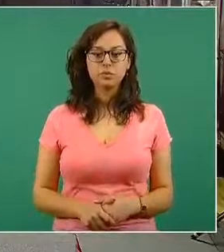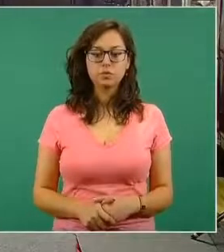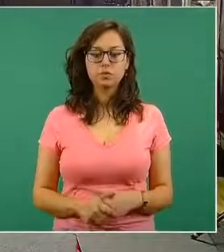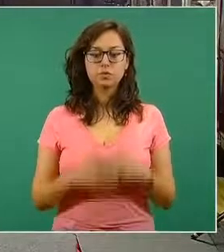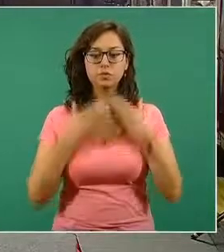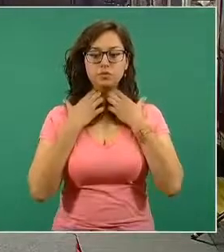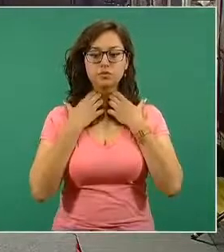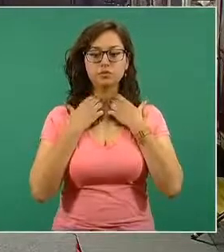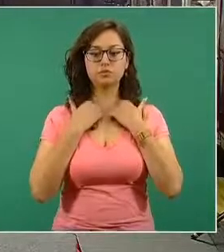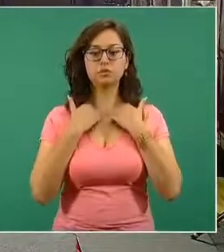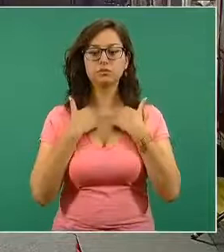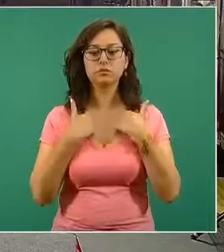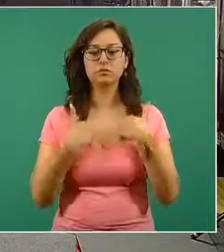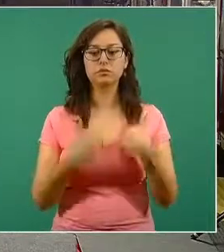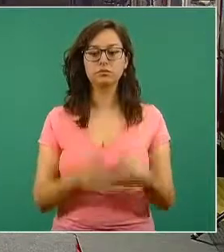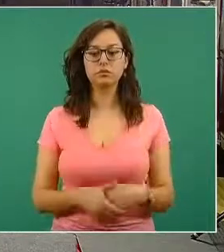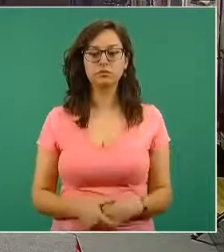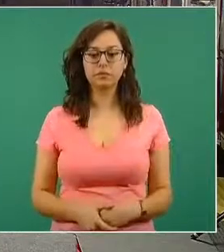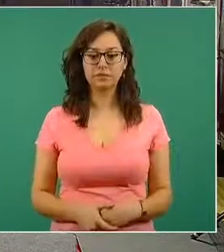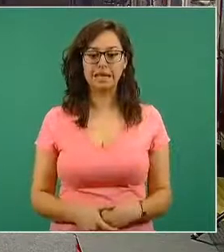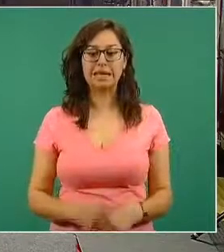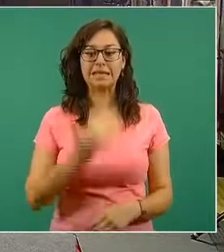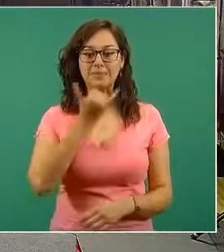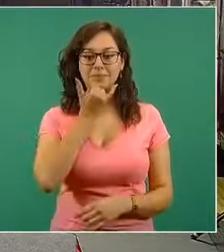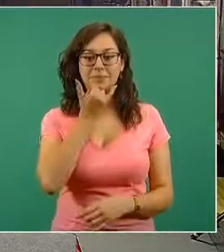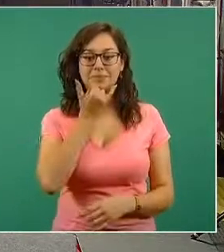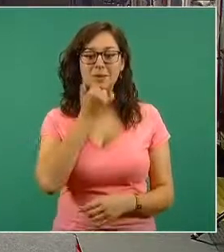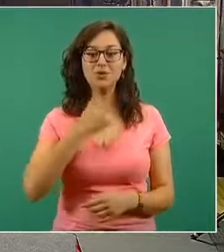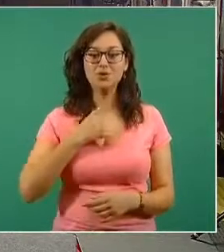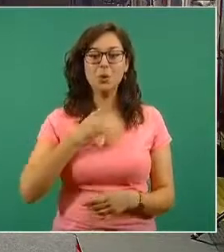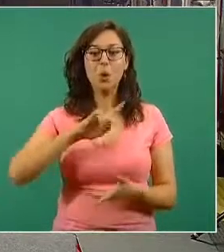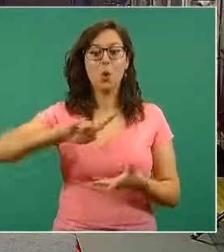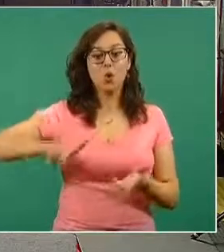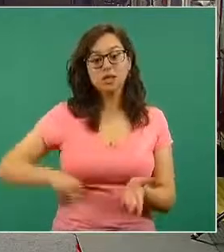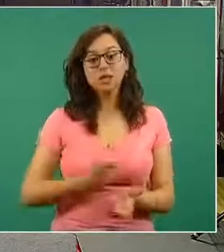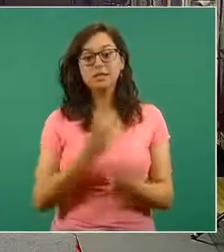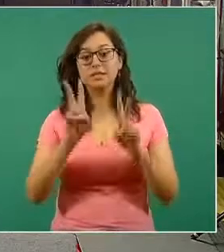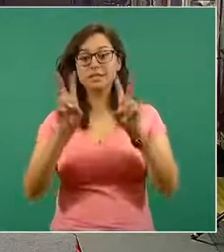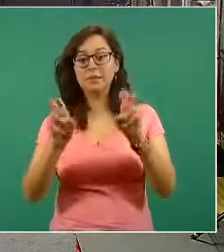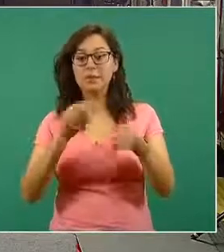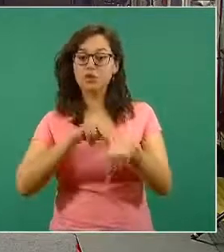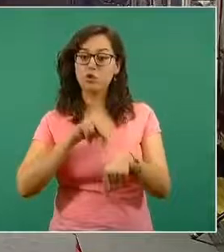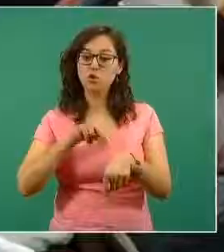Porque otra vez voy a insistir con el tema del doctor López-Gatell.